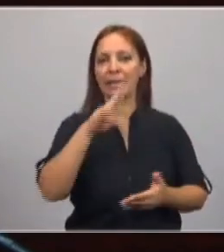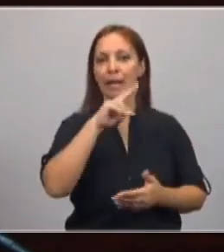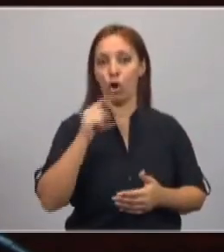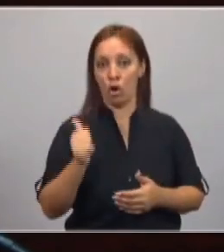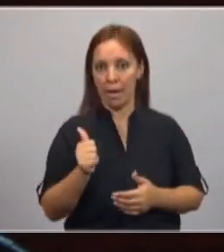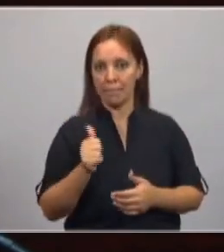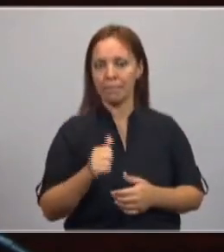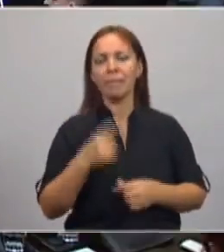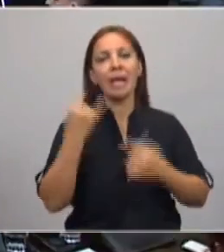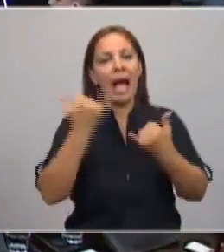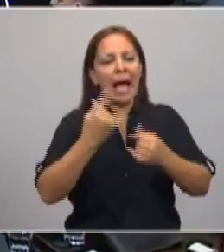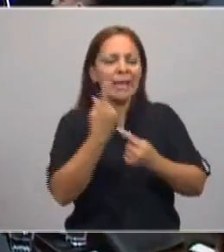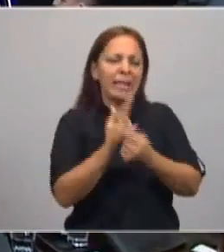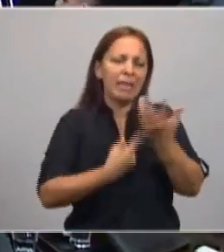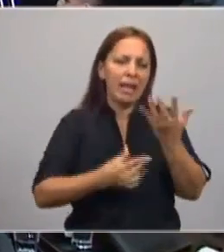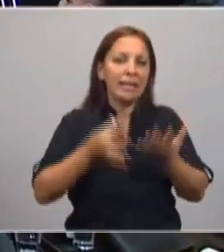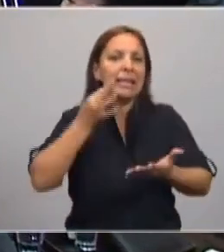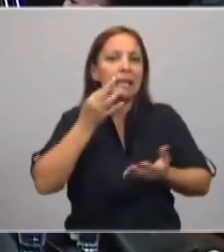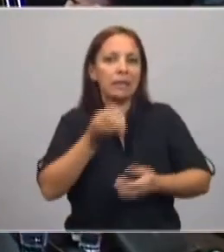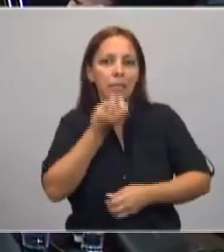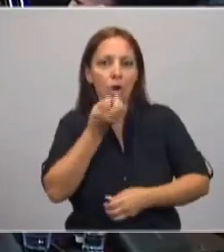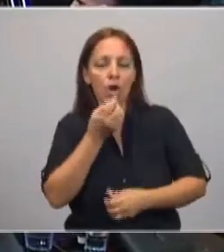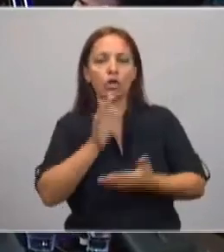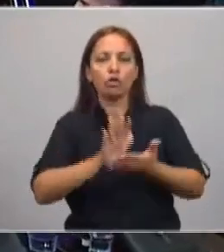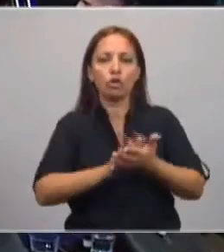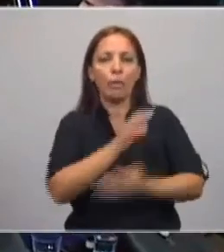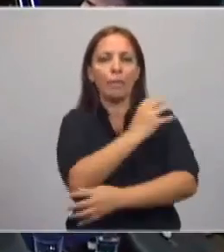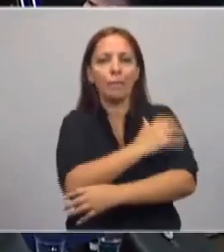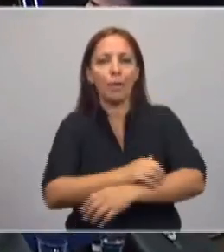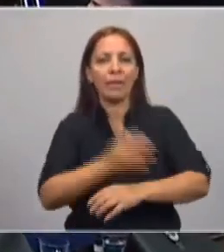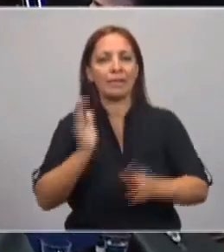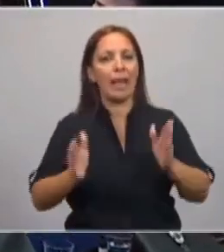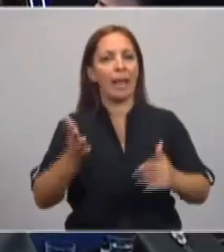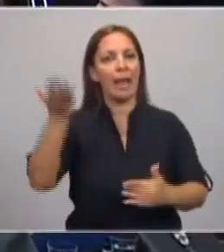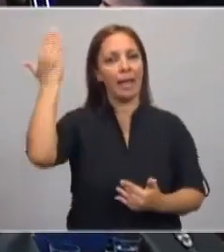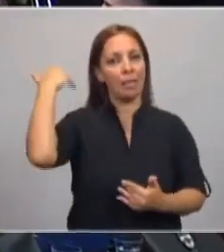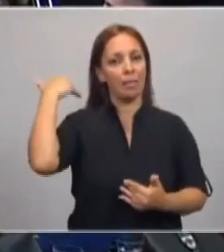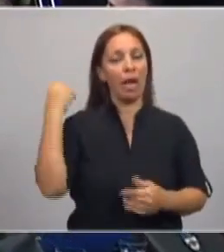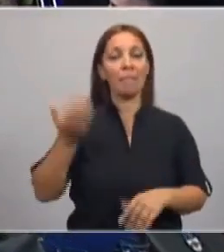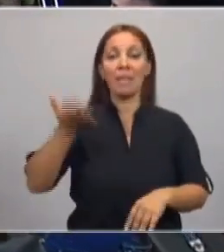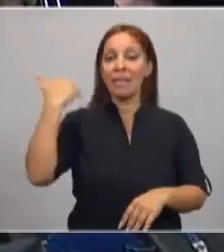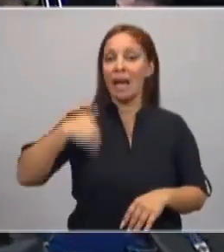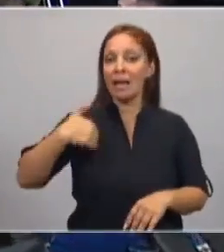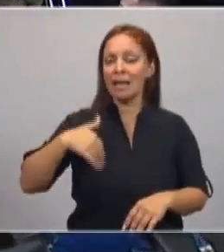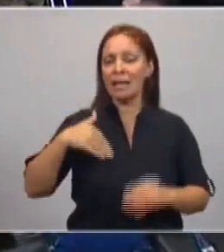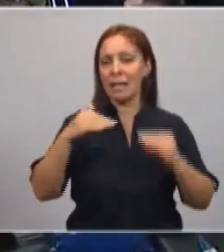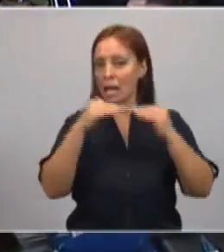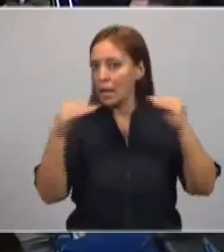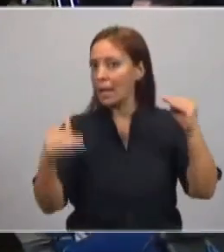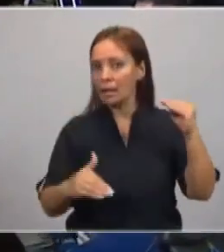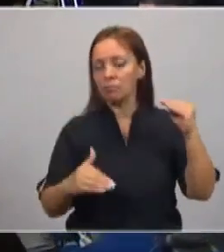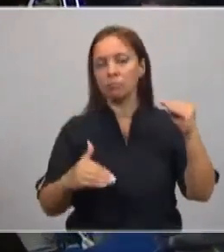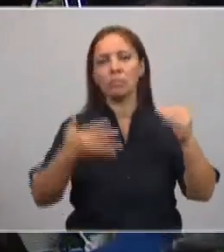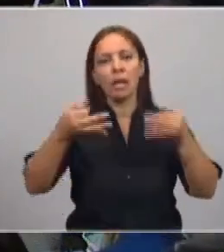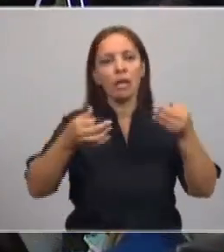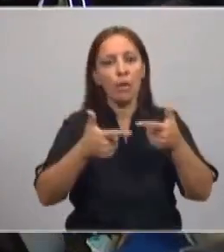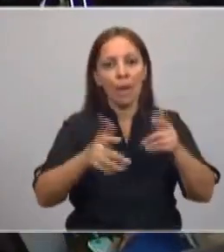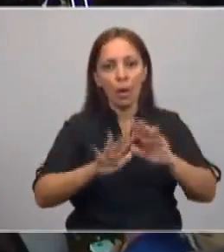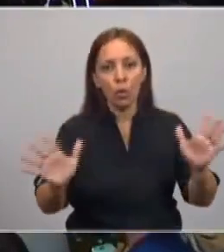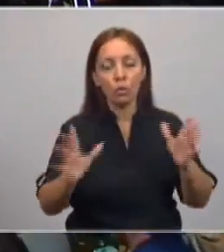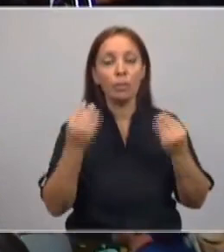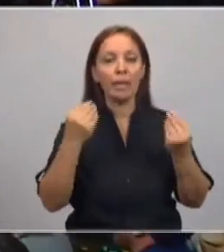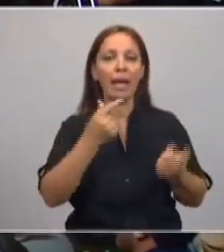otras crónicas de la pobreza y de la exclusión de la época. Era un país primarizado, desigual, injusto, que exportaba el cuero